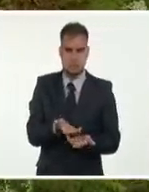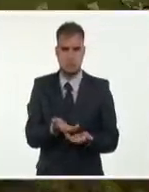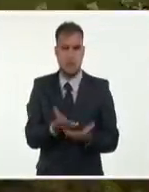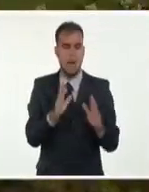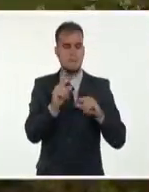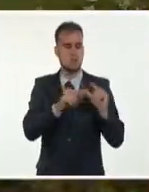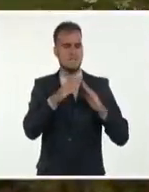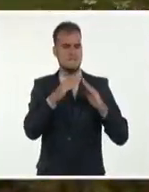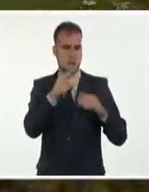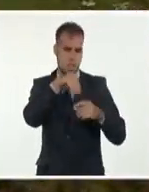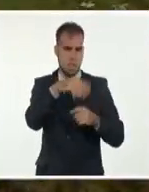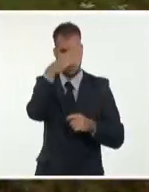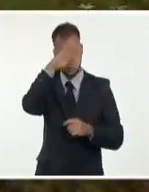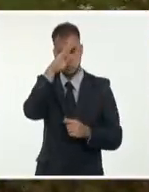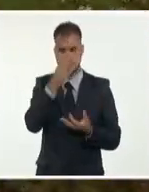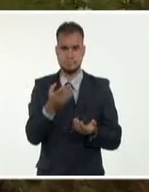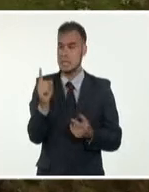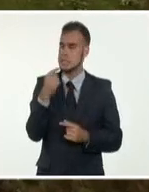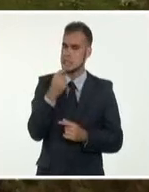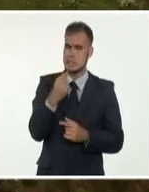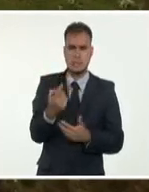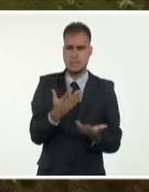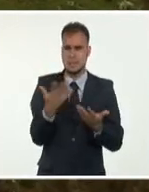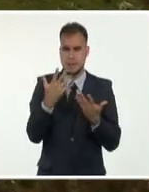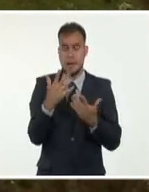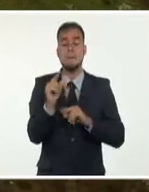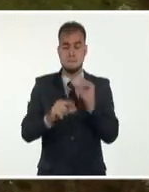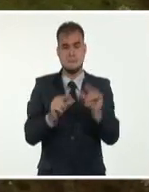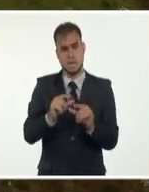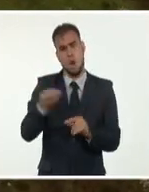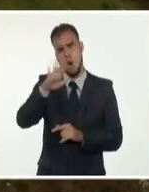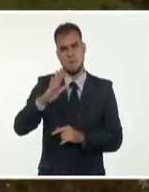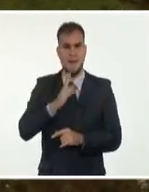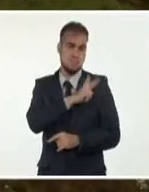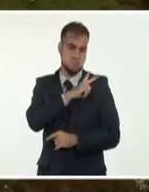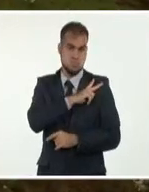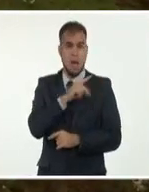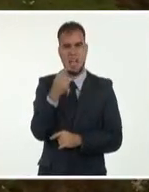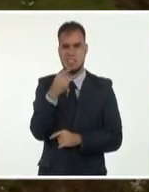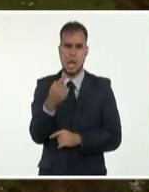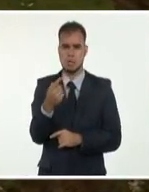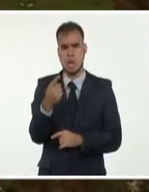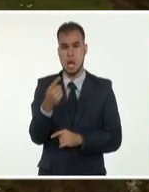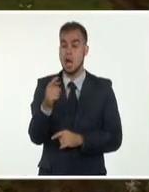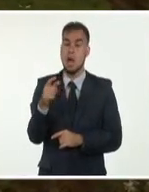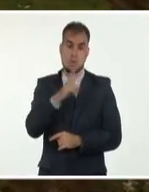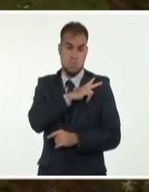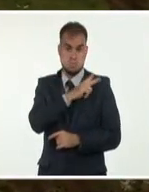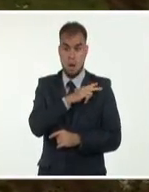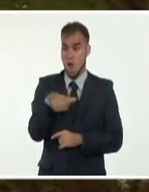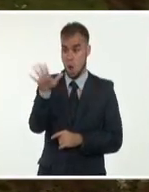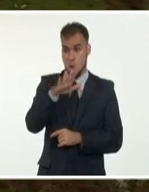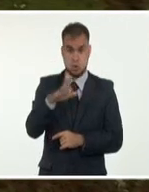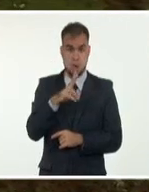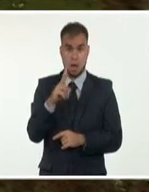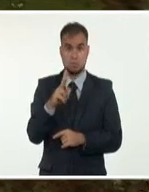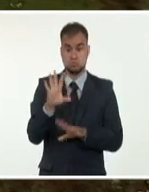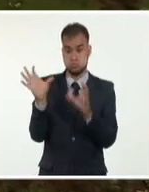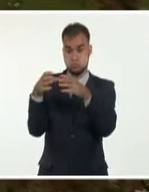es un mensaje también para los eurodiputados que enlodaron la autoridad del parlamento europeo con una declaración